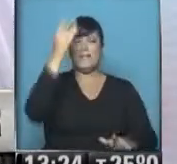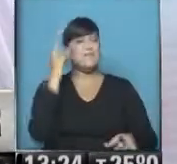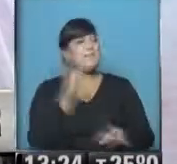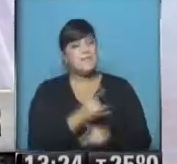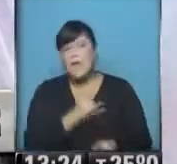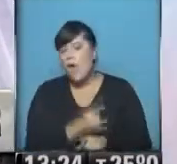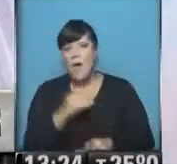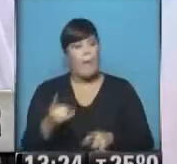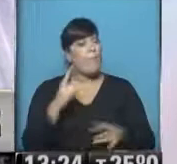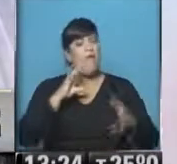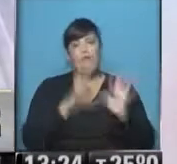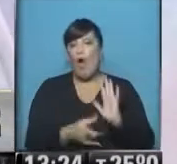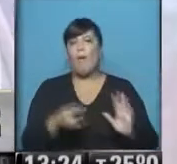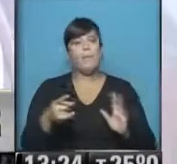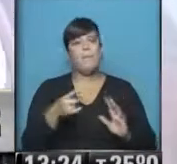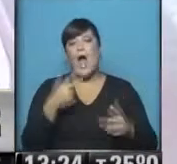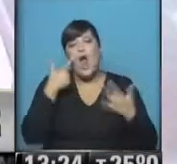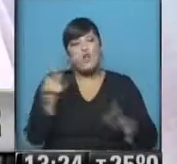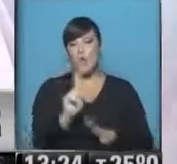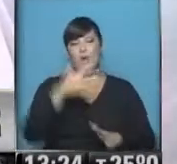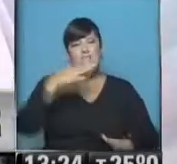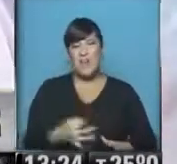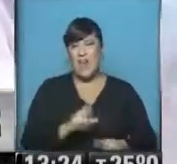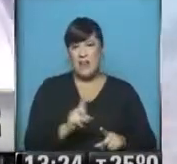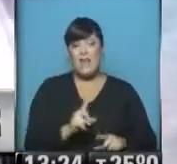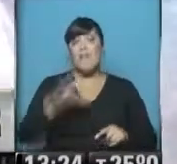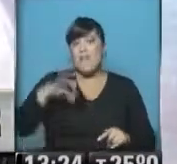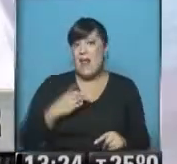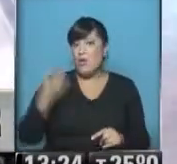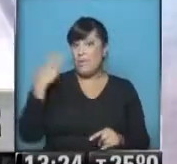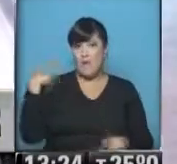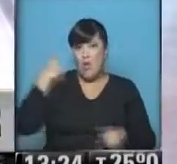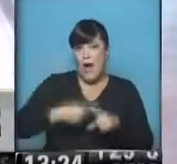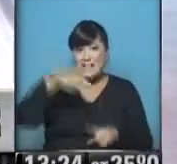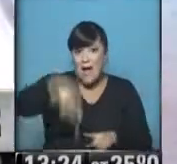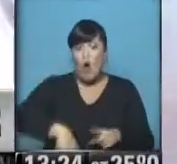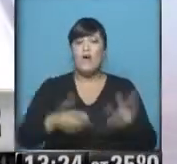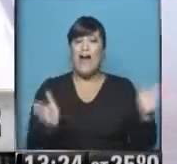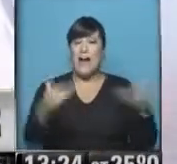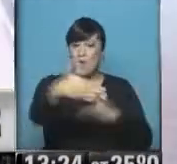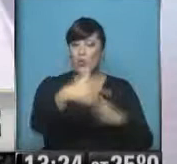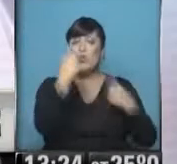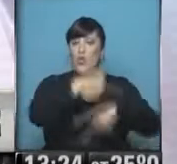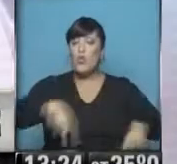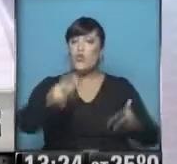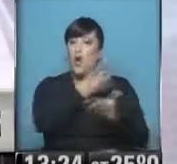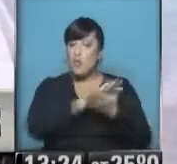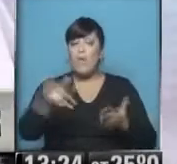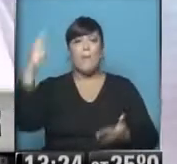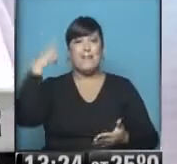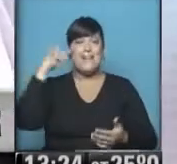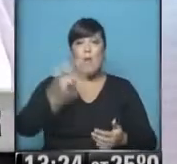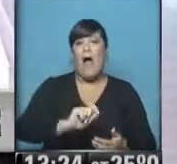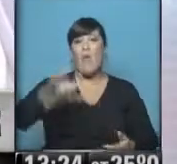siempre son capciosos y nunca reflejan del toda la realidad nosotros del año pasado ahora con la canasta nueva consideramos que el aumento